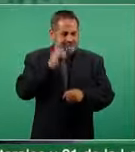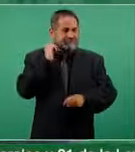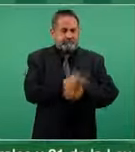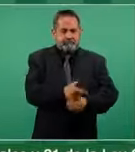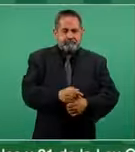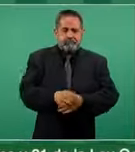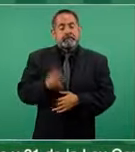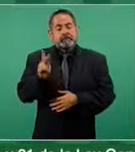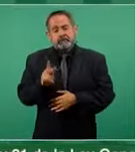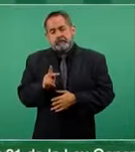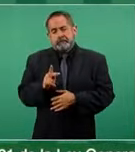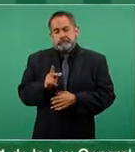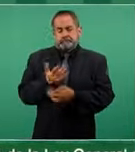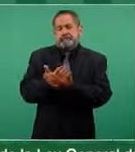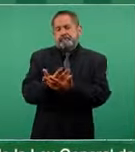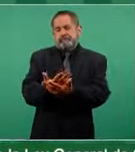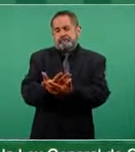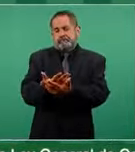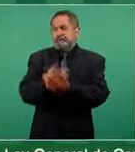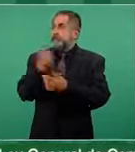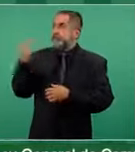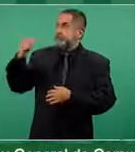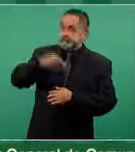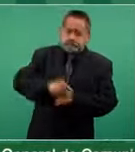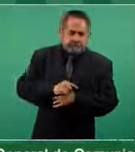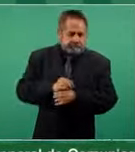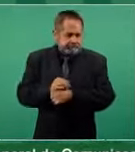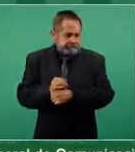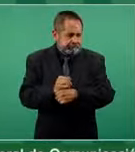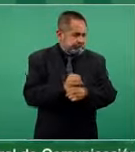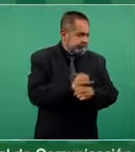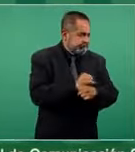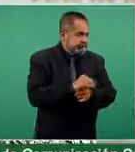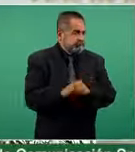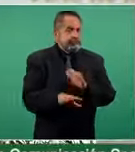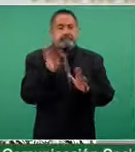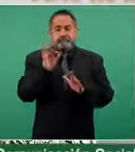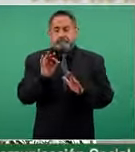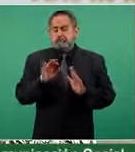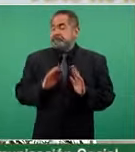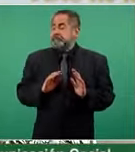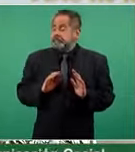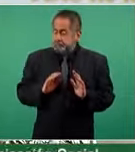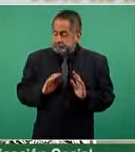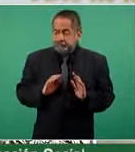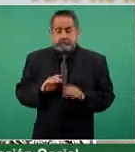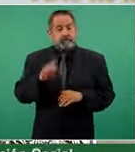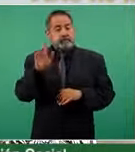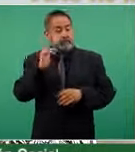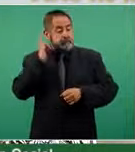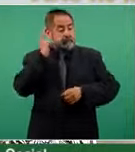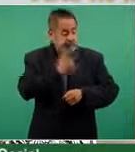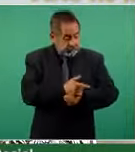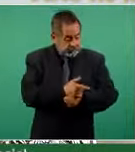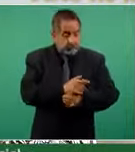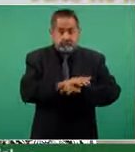Pero hay que esperar a que se tenga el dictamen. Nada más que se sepa, y